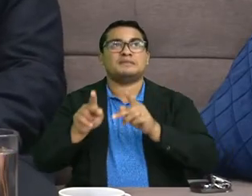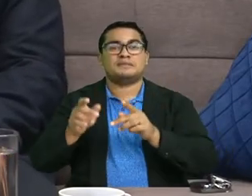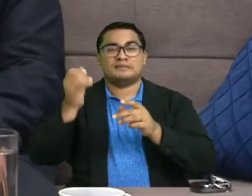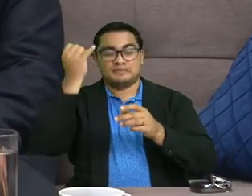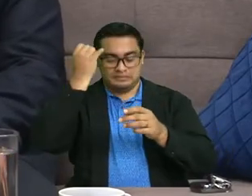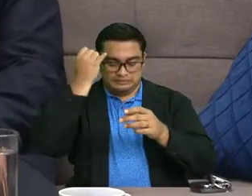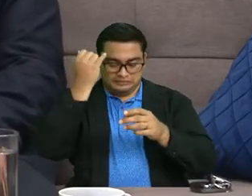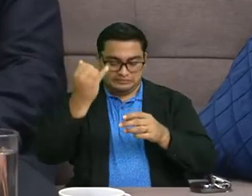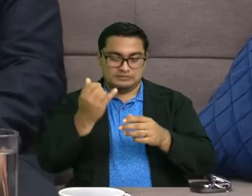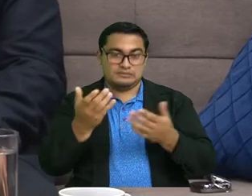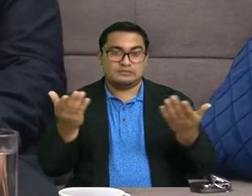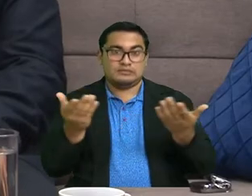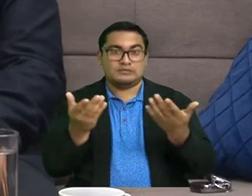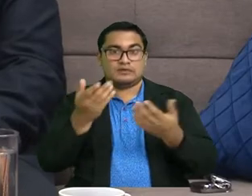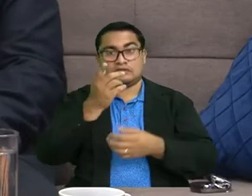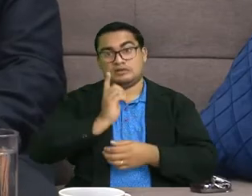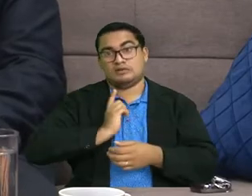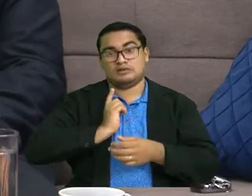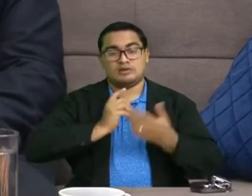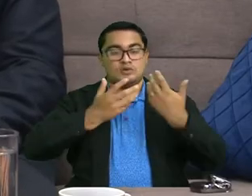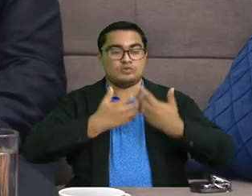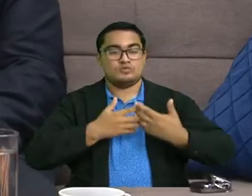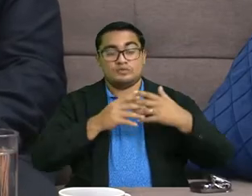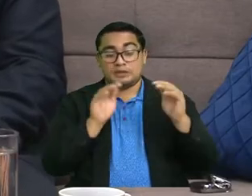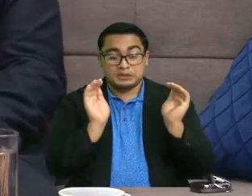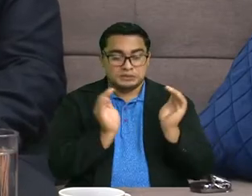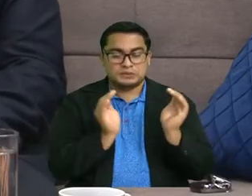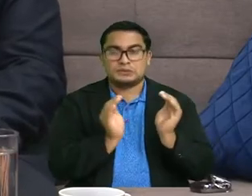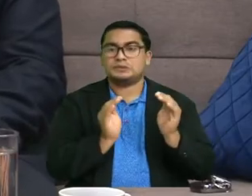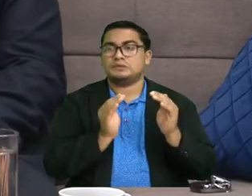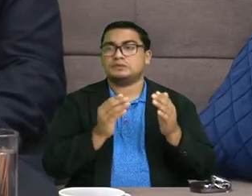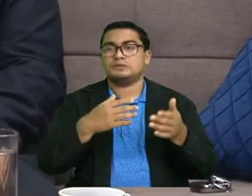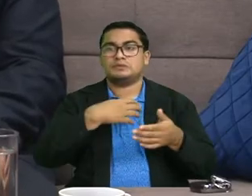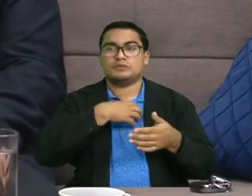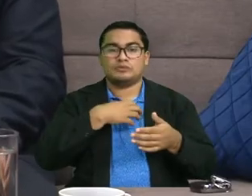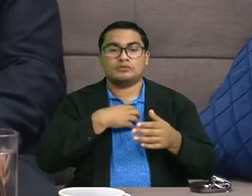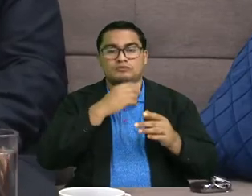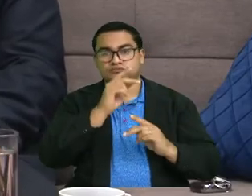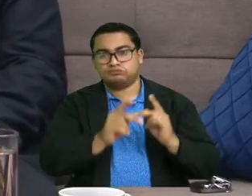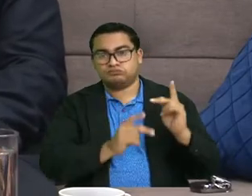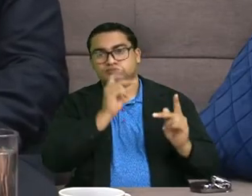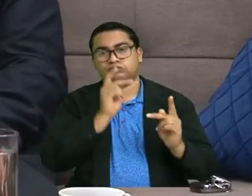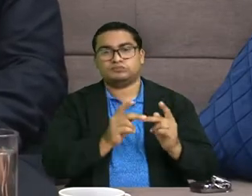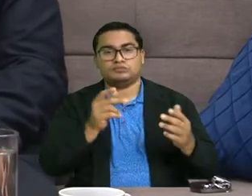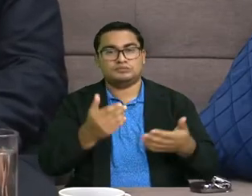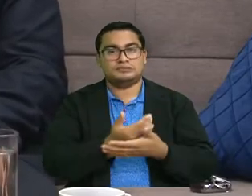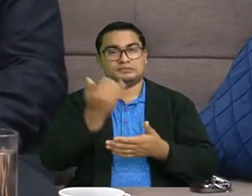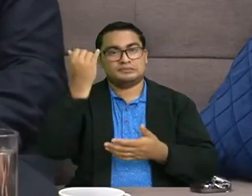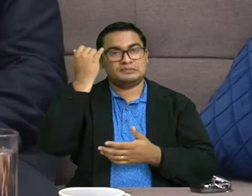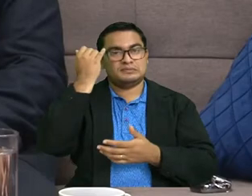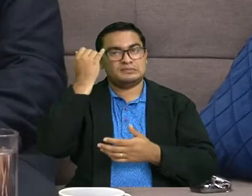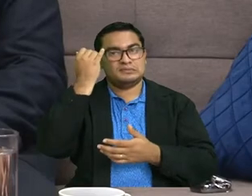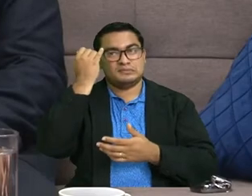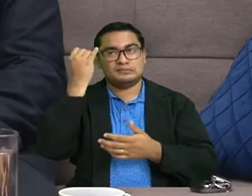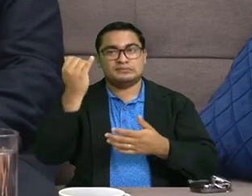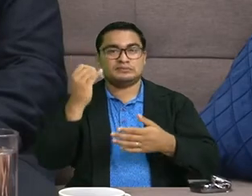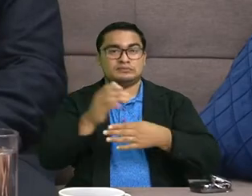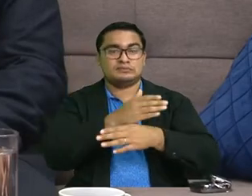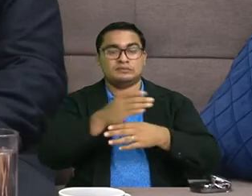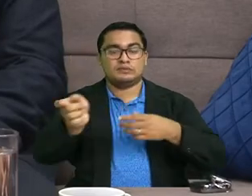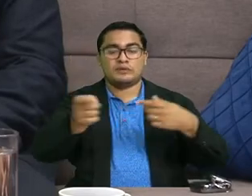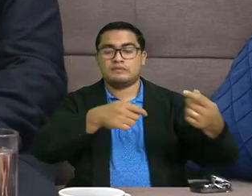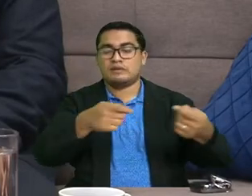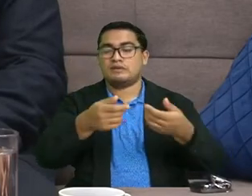convertido en micro, pequeñas y medianas empresas que a través de su calidad, de su innovación, de sus productos, están